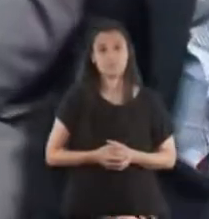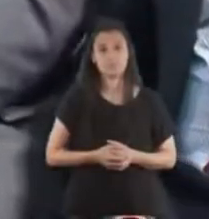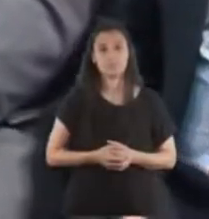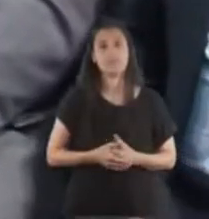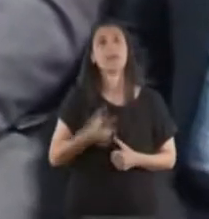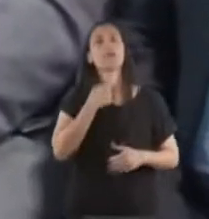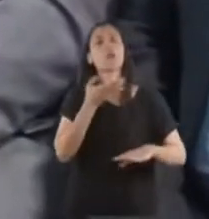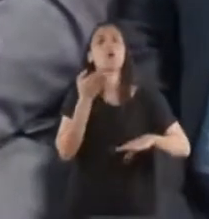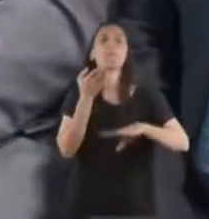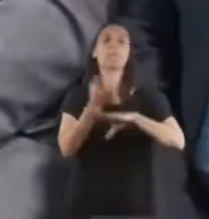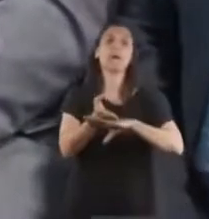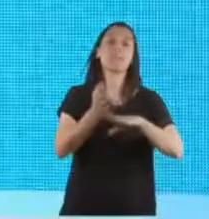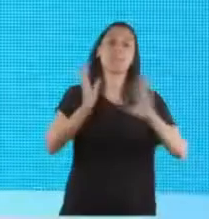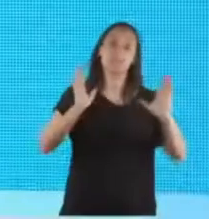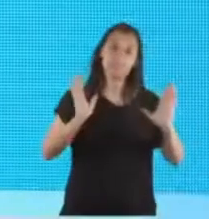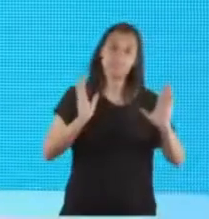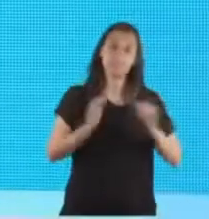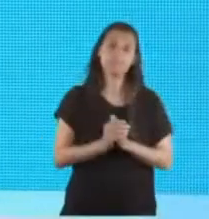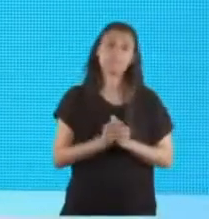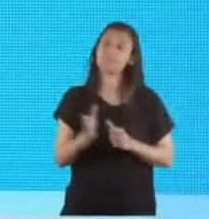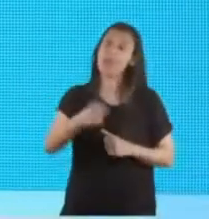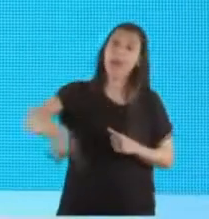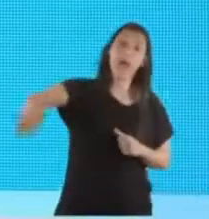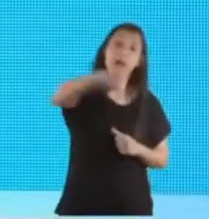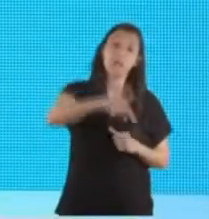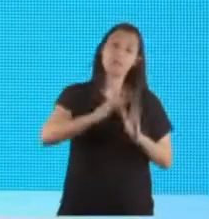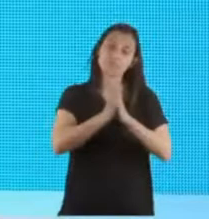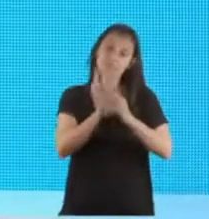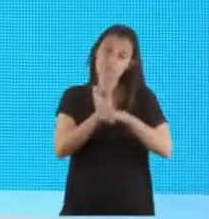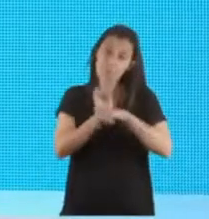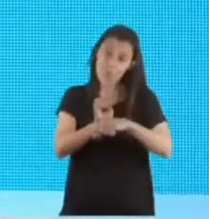Quiero pedirles a todos que cuidemos.